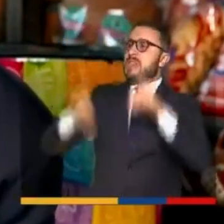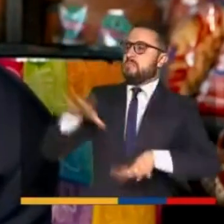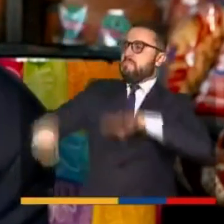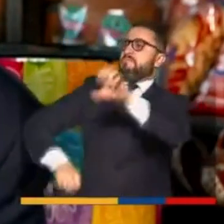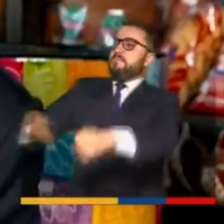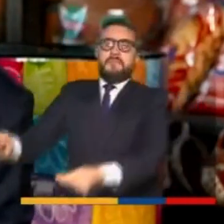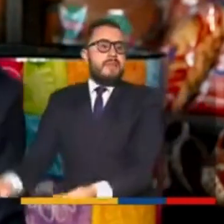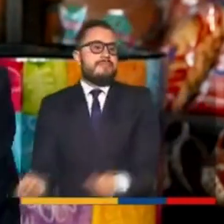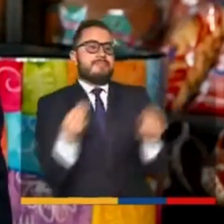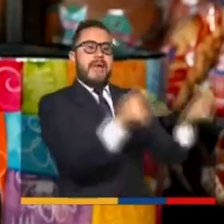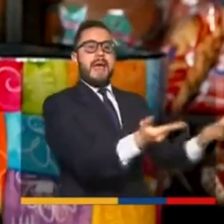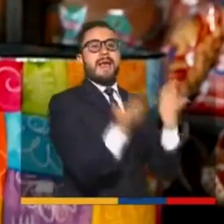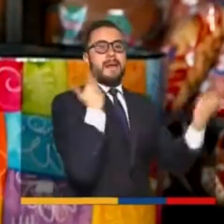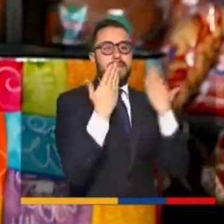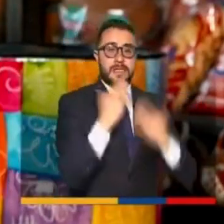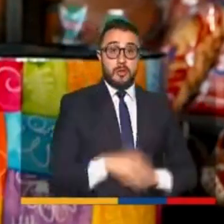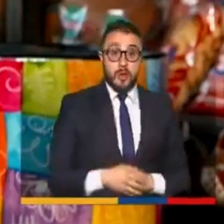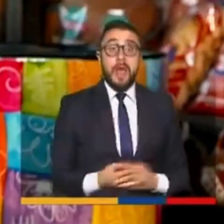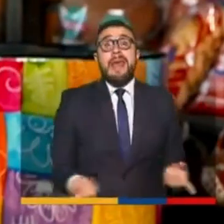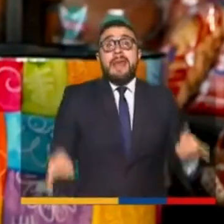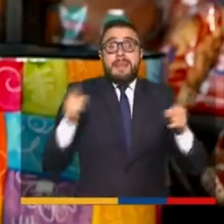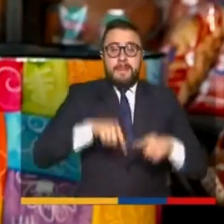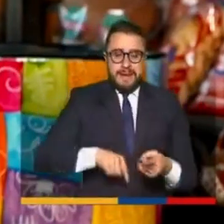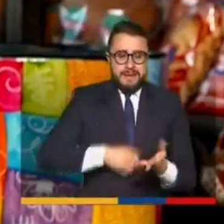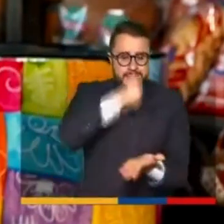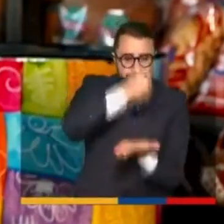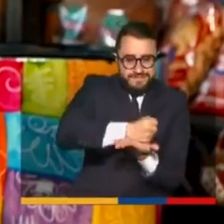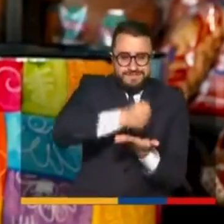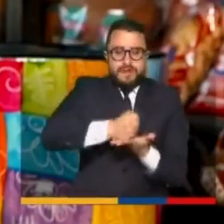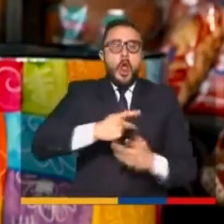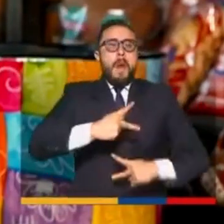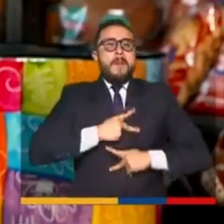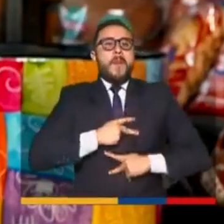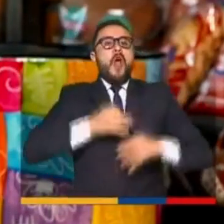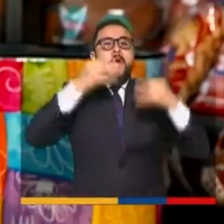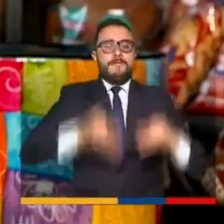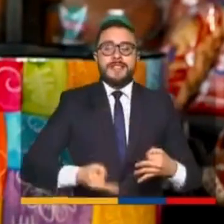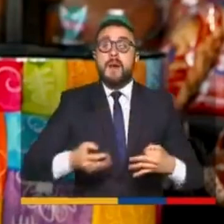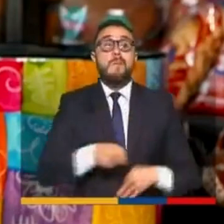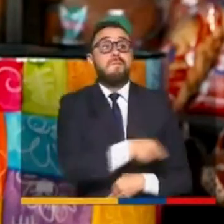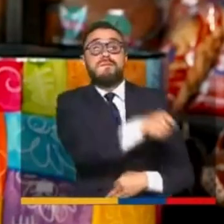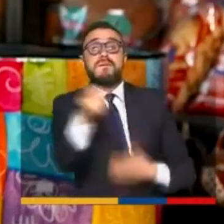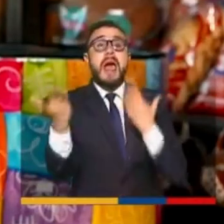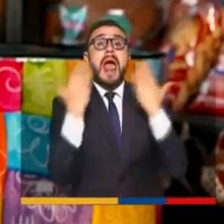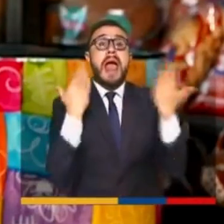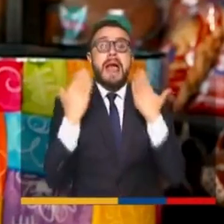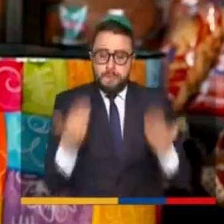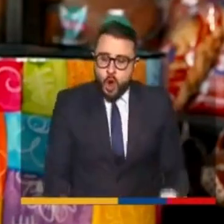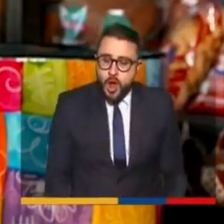hemos entregado títulos de propiedad al campesinado por un total de